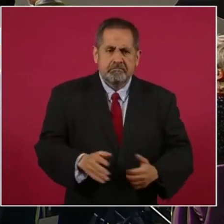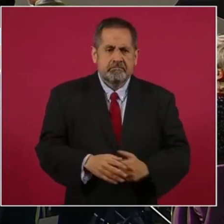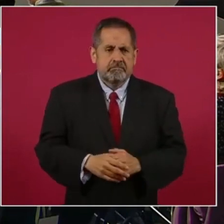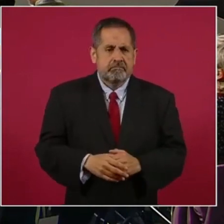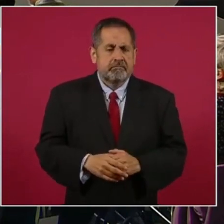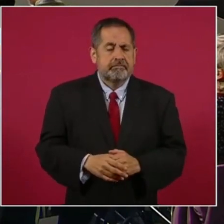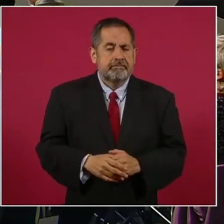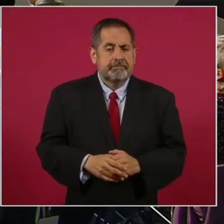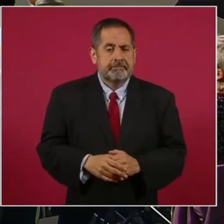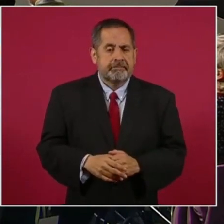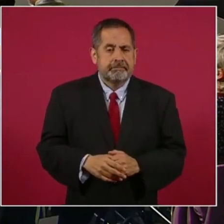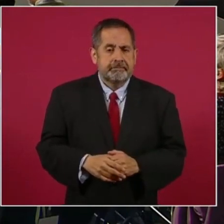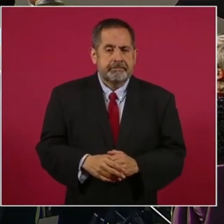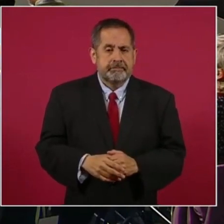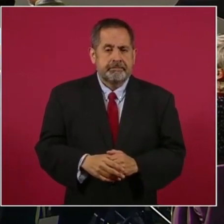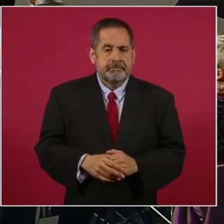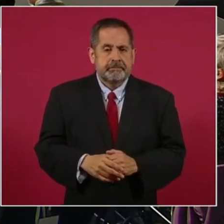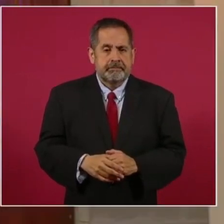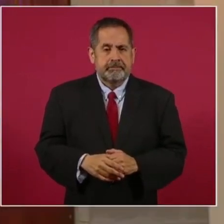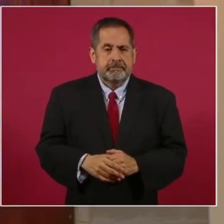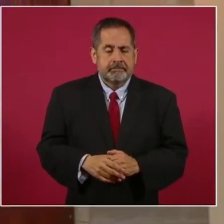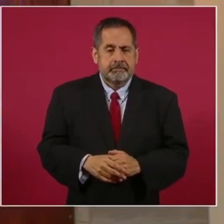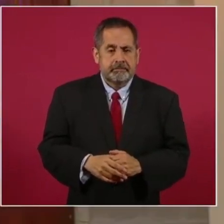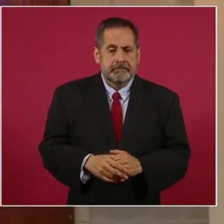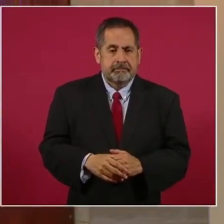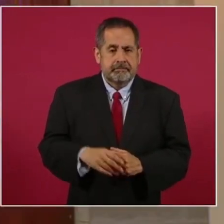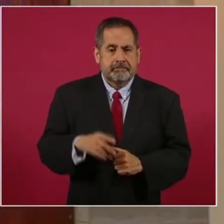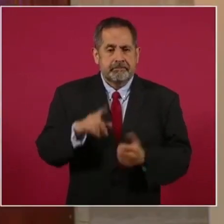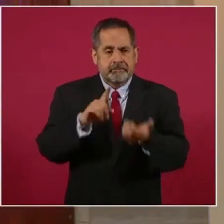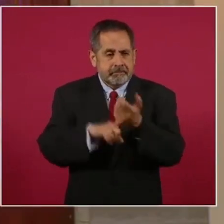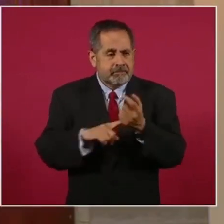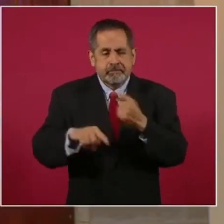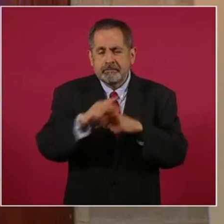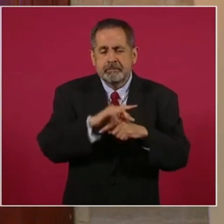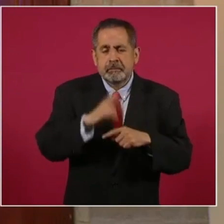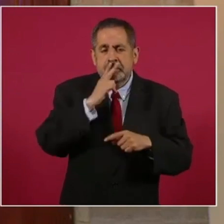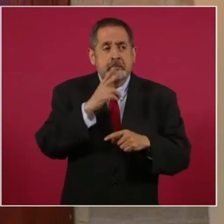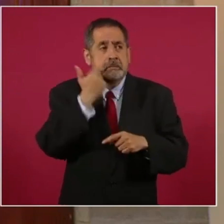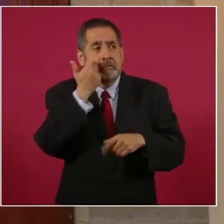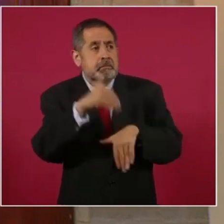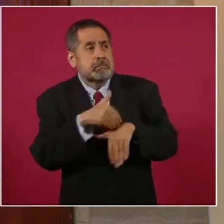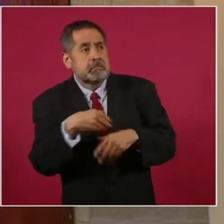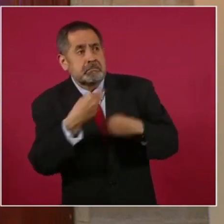a la patriotería ambiente,